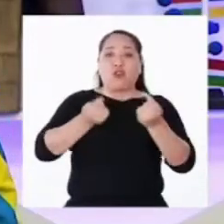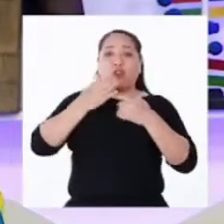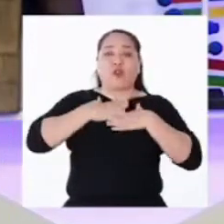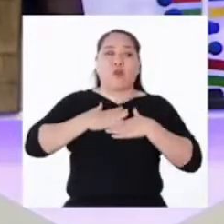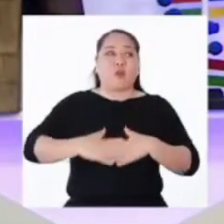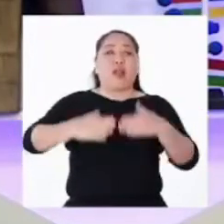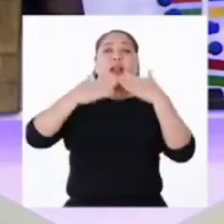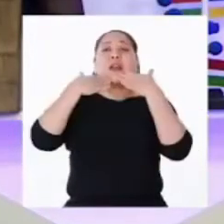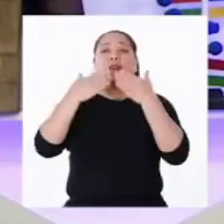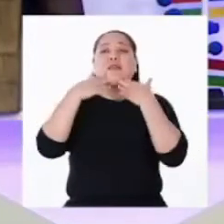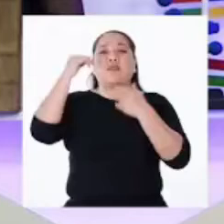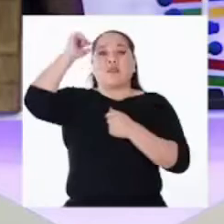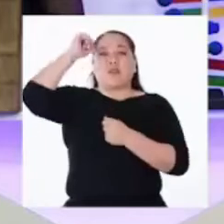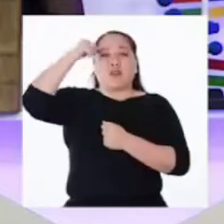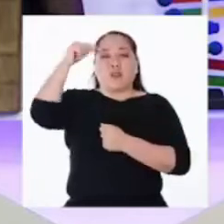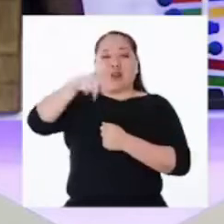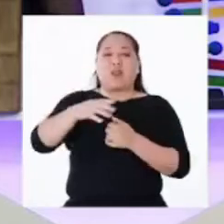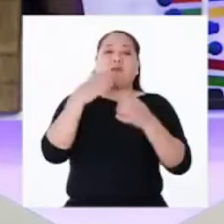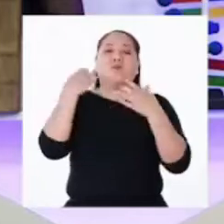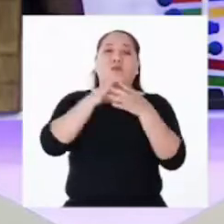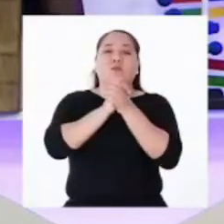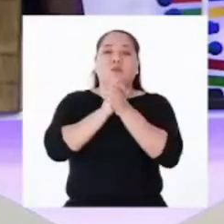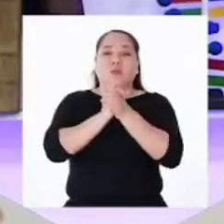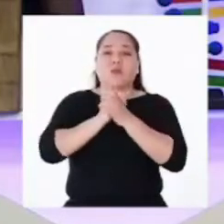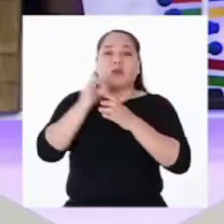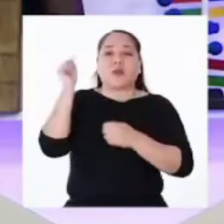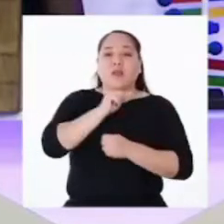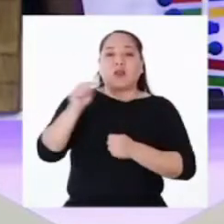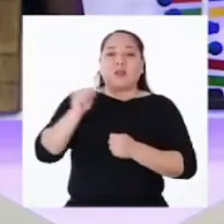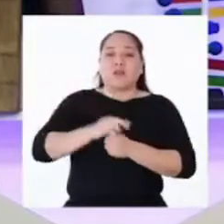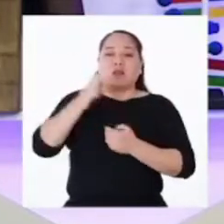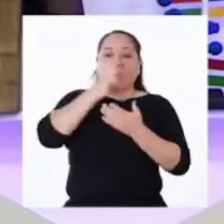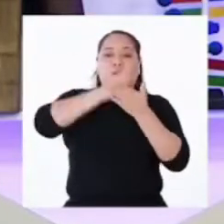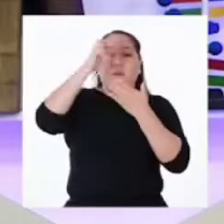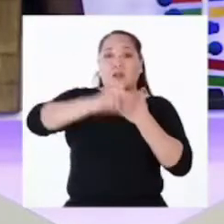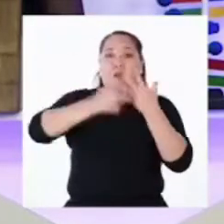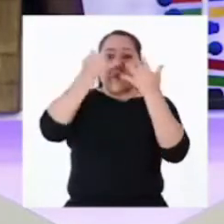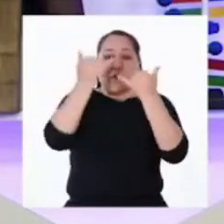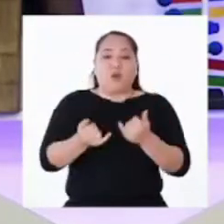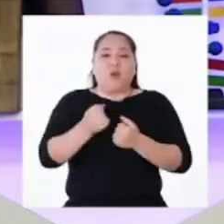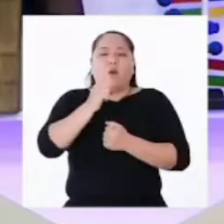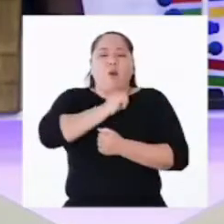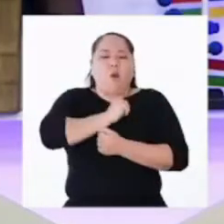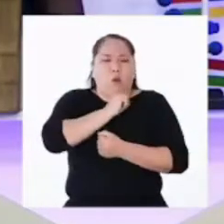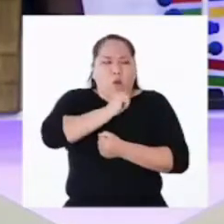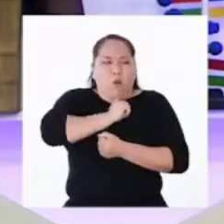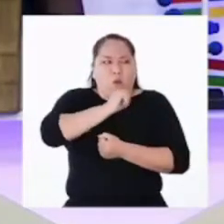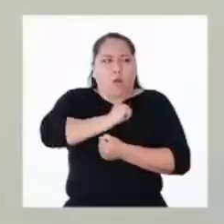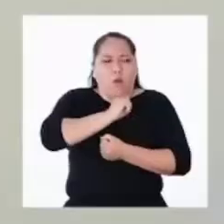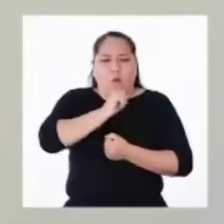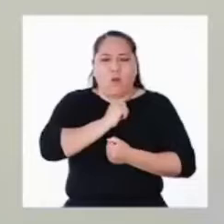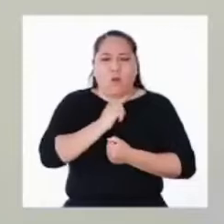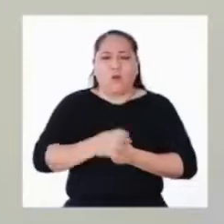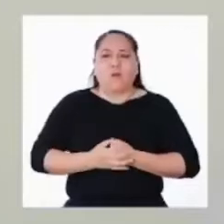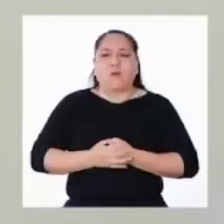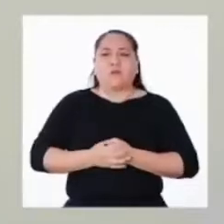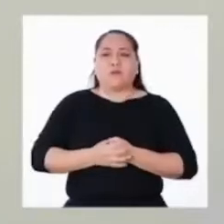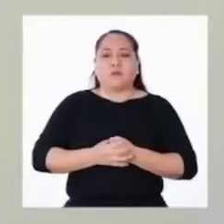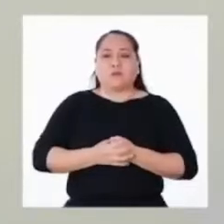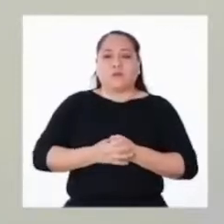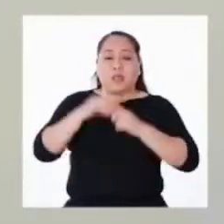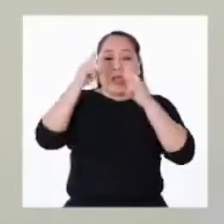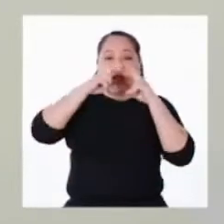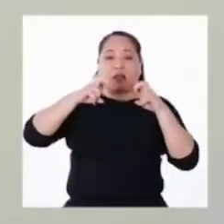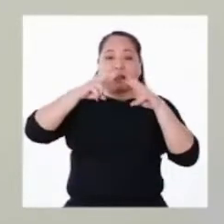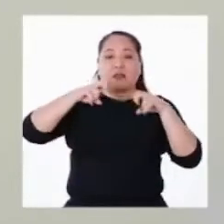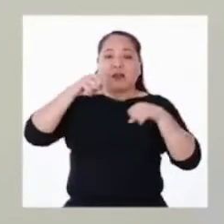Analizaremos cómo estas situaciones también podrían afectar el sistema circulatorio y exponernos a una situación peligrosa. Uy, me